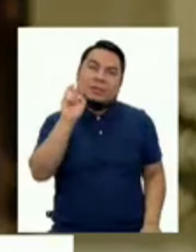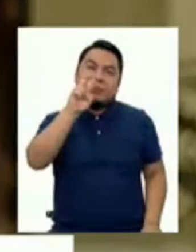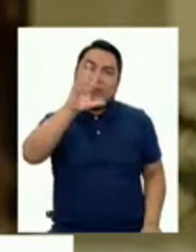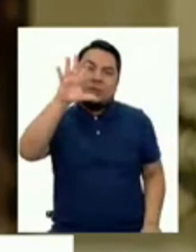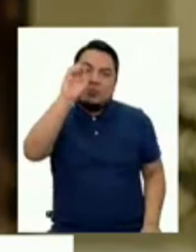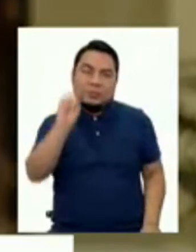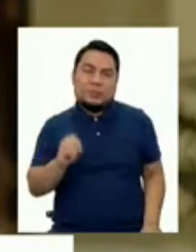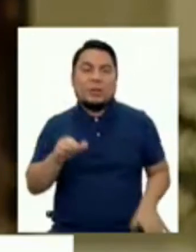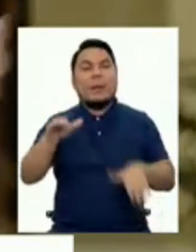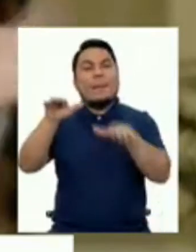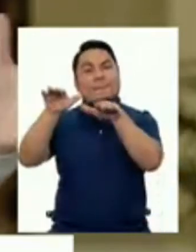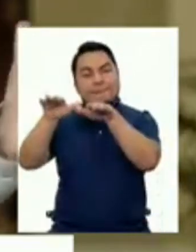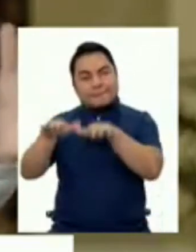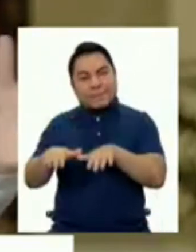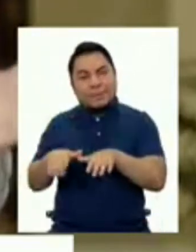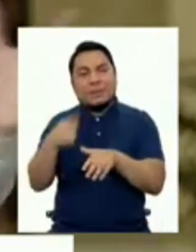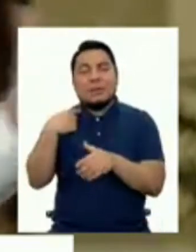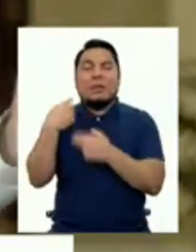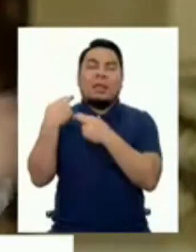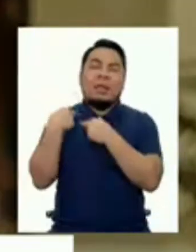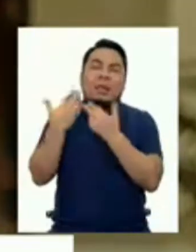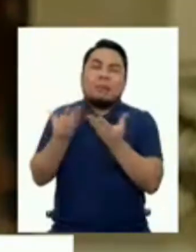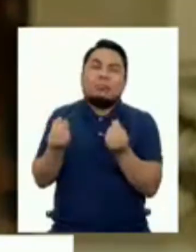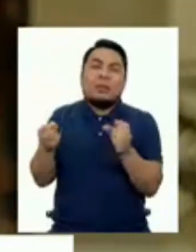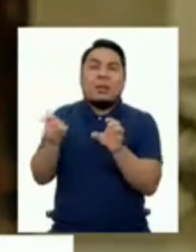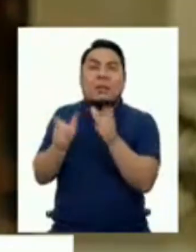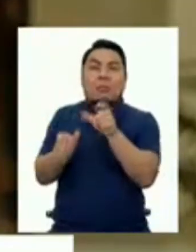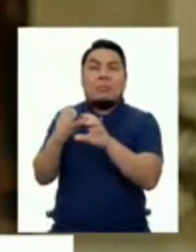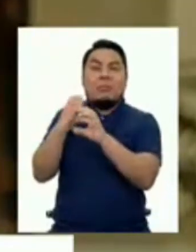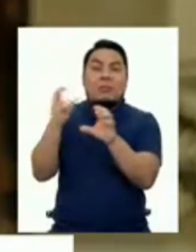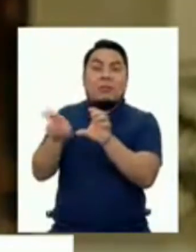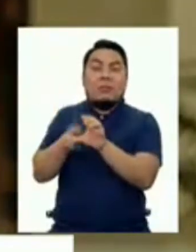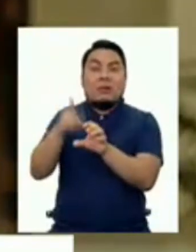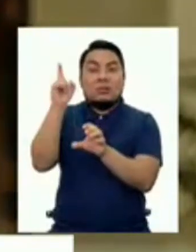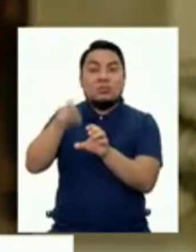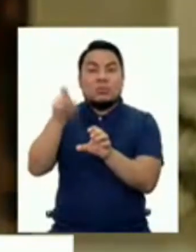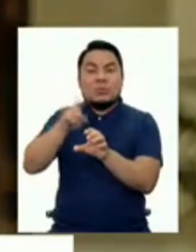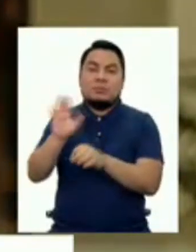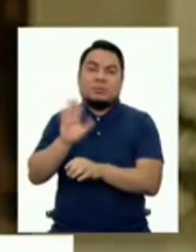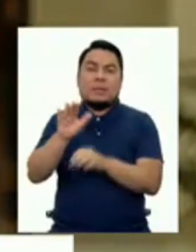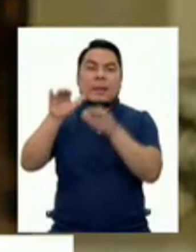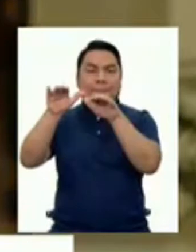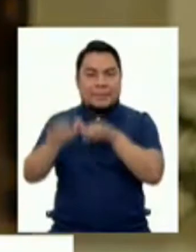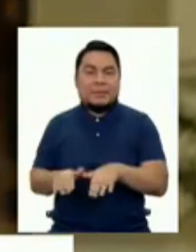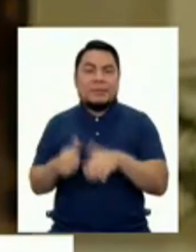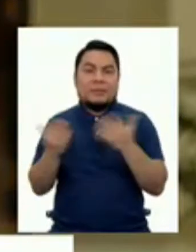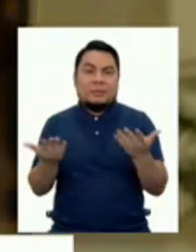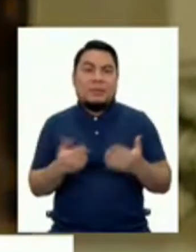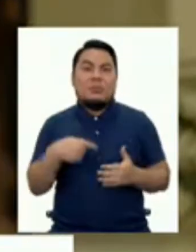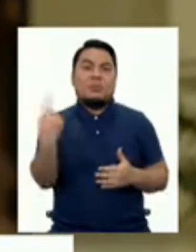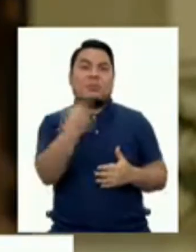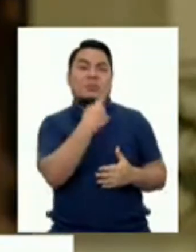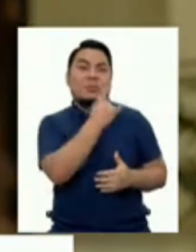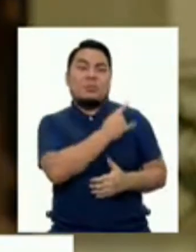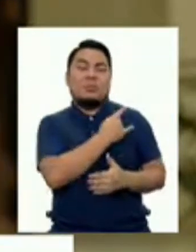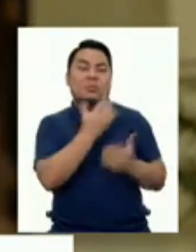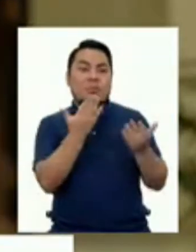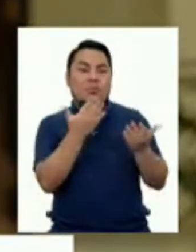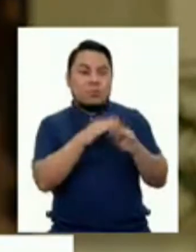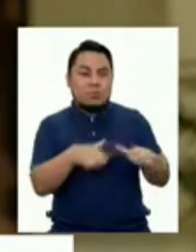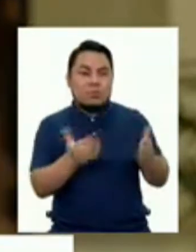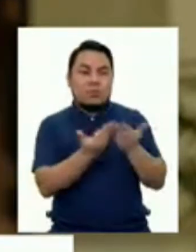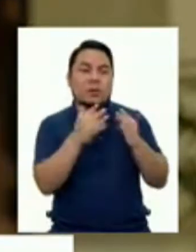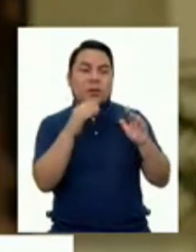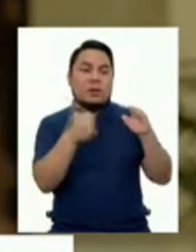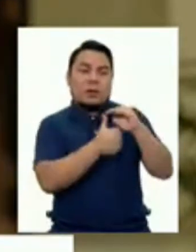sea, quitamos carga, demanda al sistema de transporte. Pero también hay dos formas adicionales